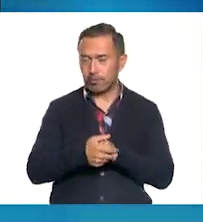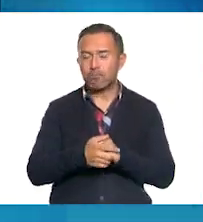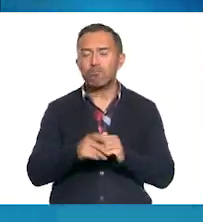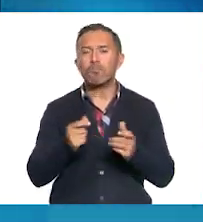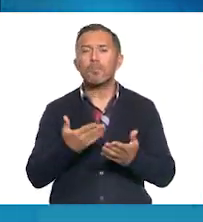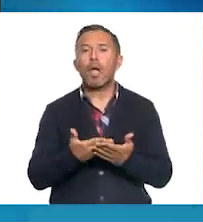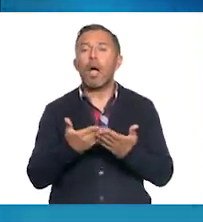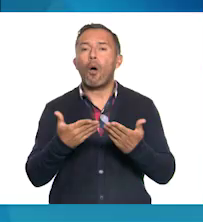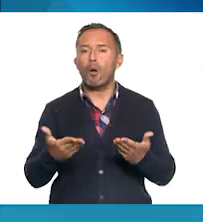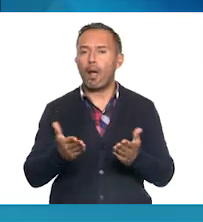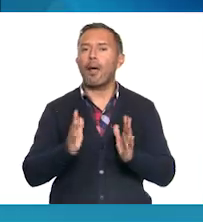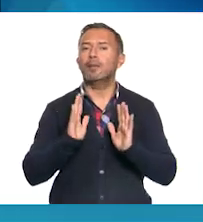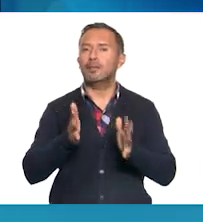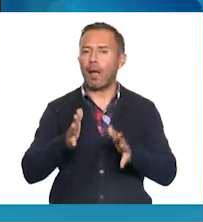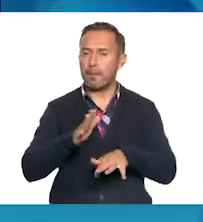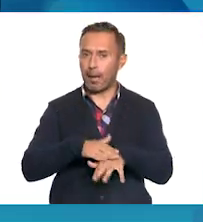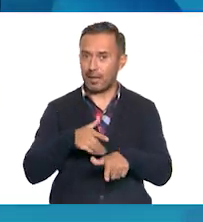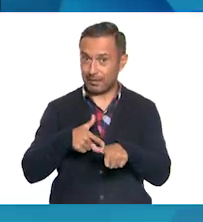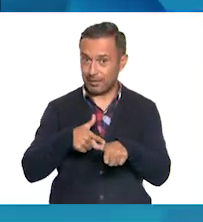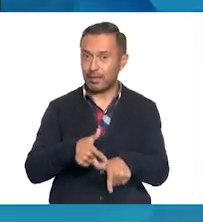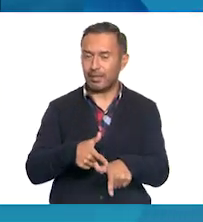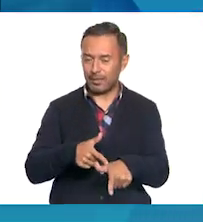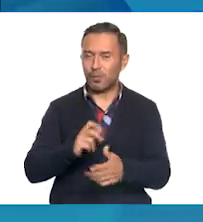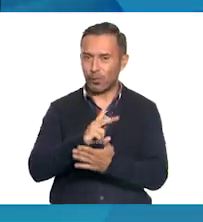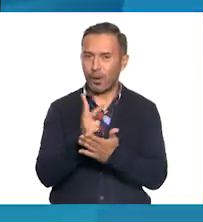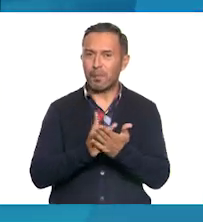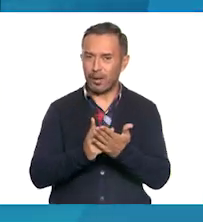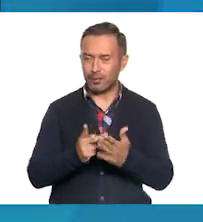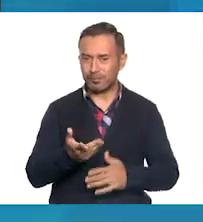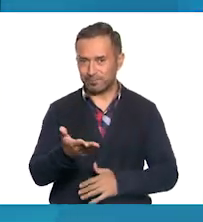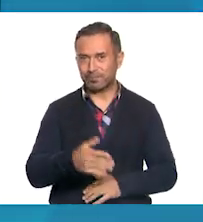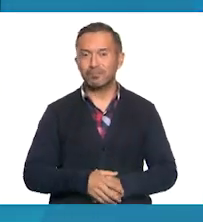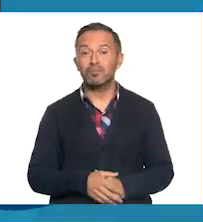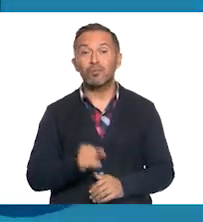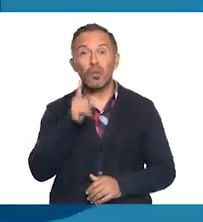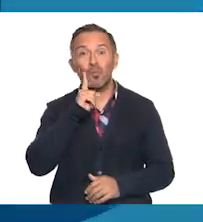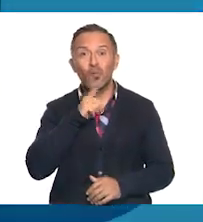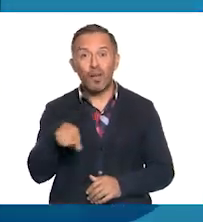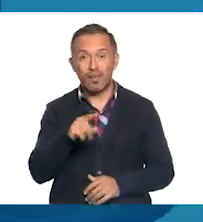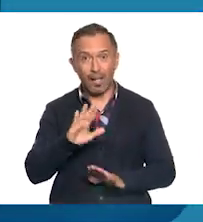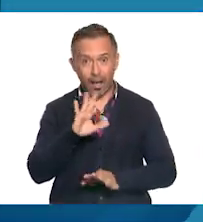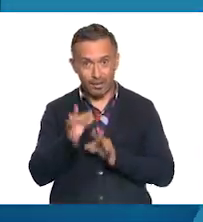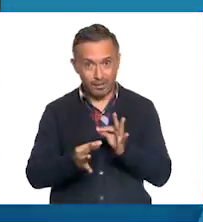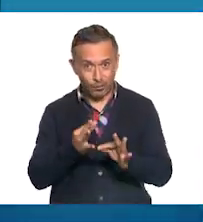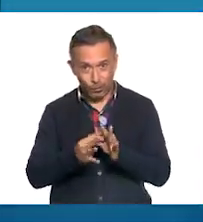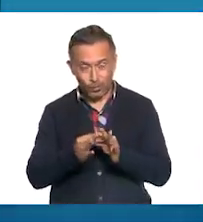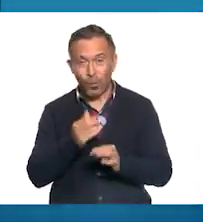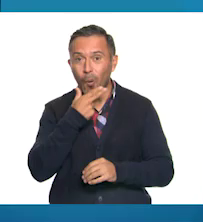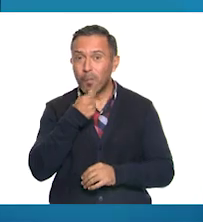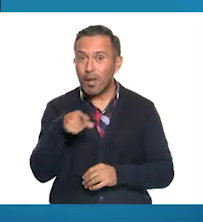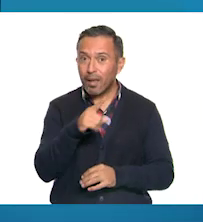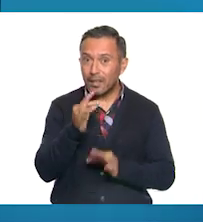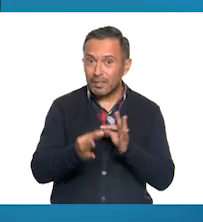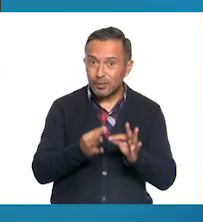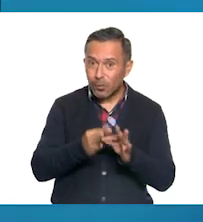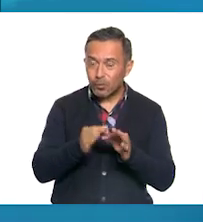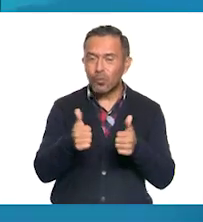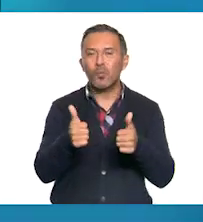es momento de seguir con el programa de hoy. ¿Listas? ¿Listos?